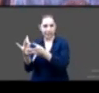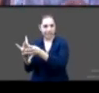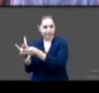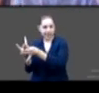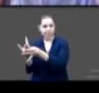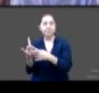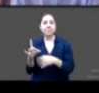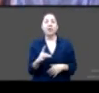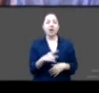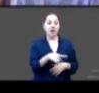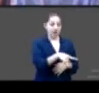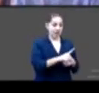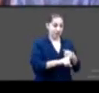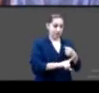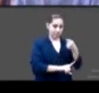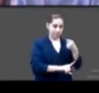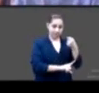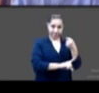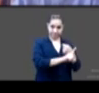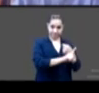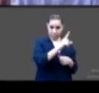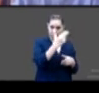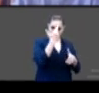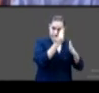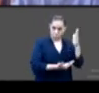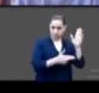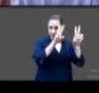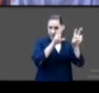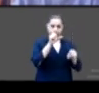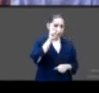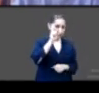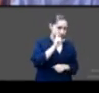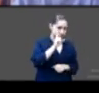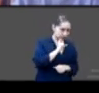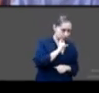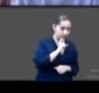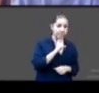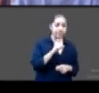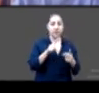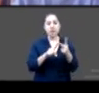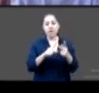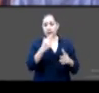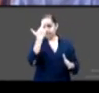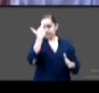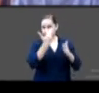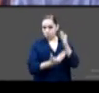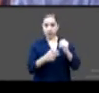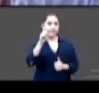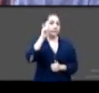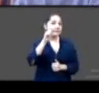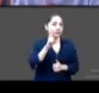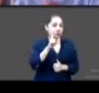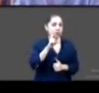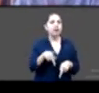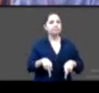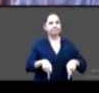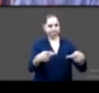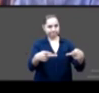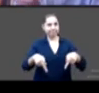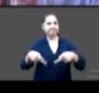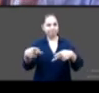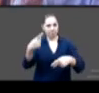violencia sexual y violencia sexual comercial, aquella que tiene fines de